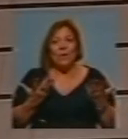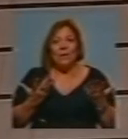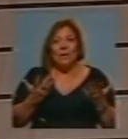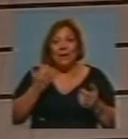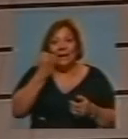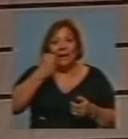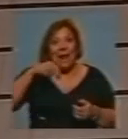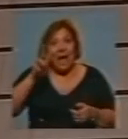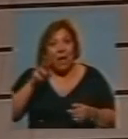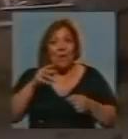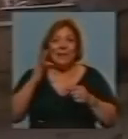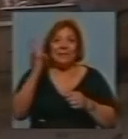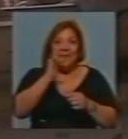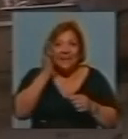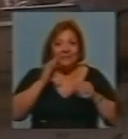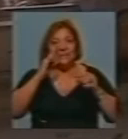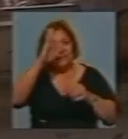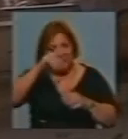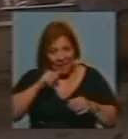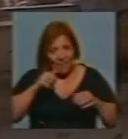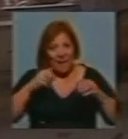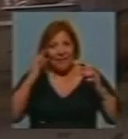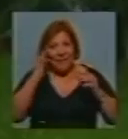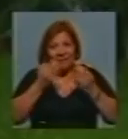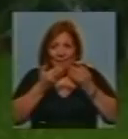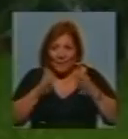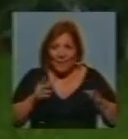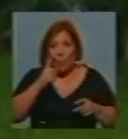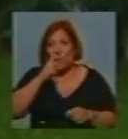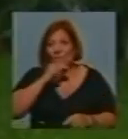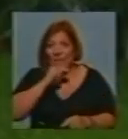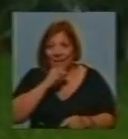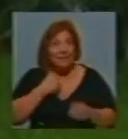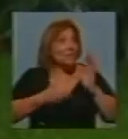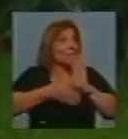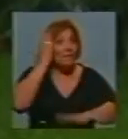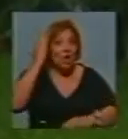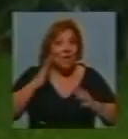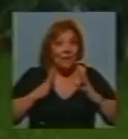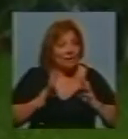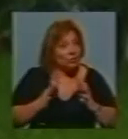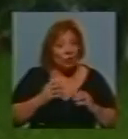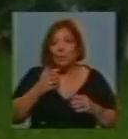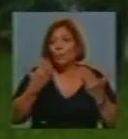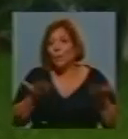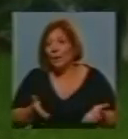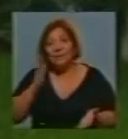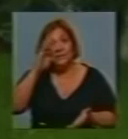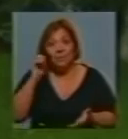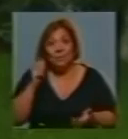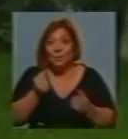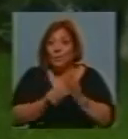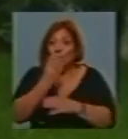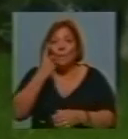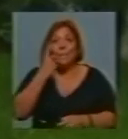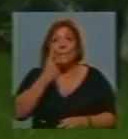el INAU comienza a hacer talleres. Nos llaman un viernes, nos íbamos de vacaciones y que bueno, que apareció